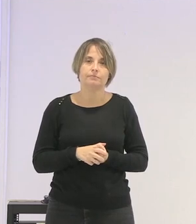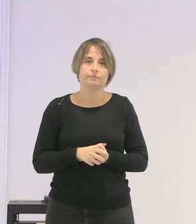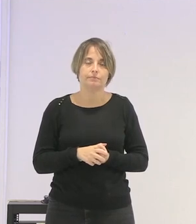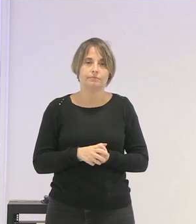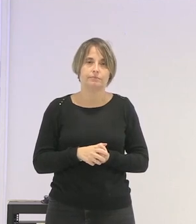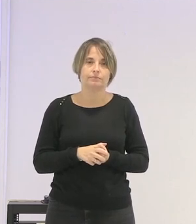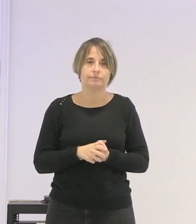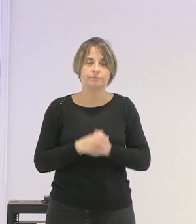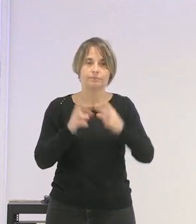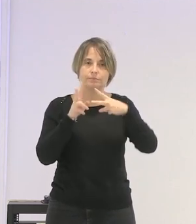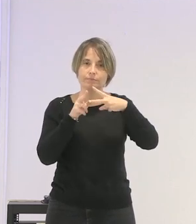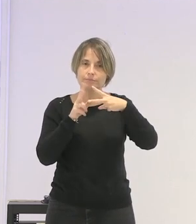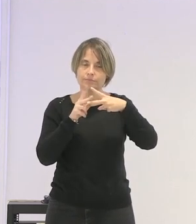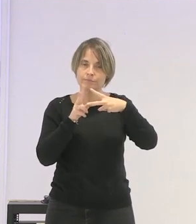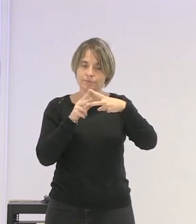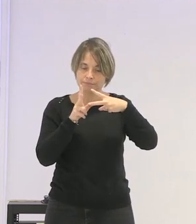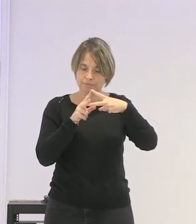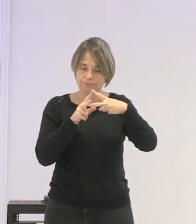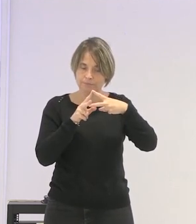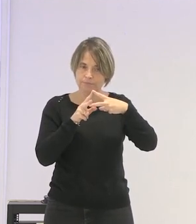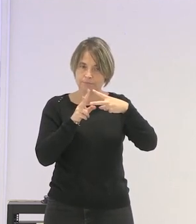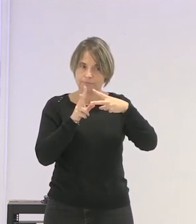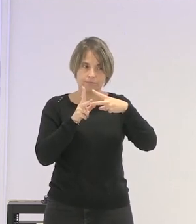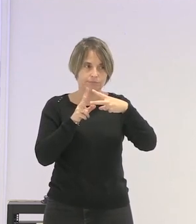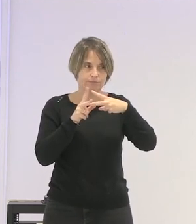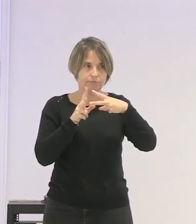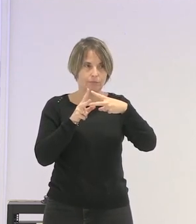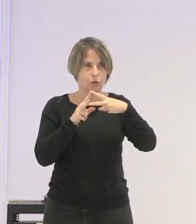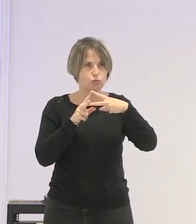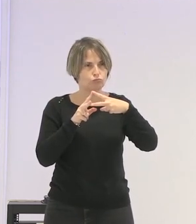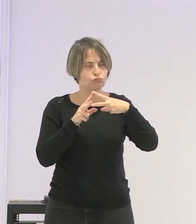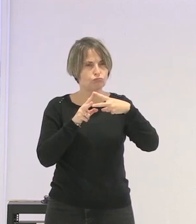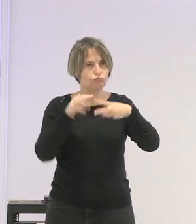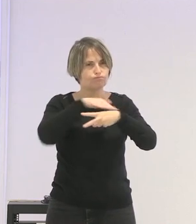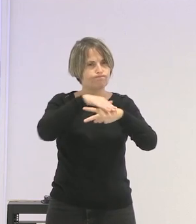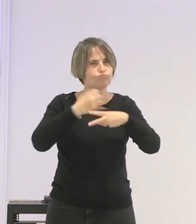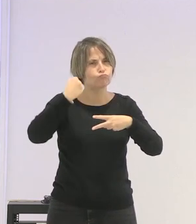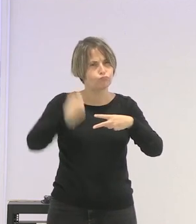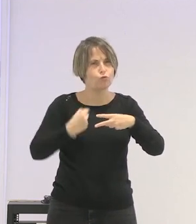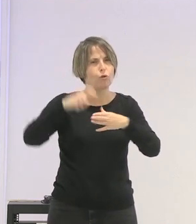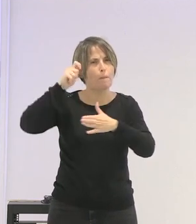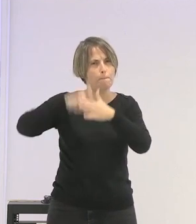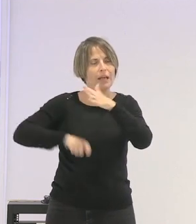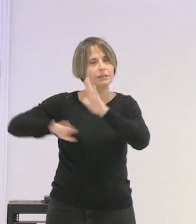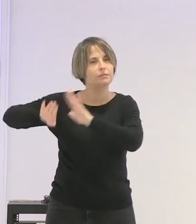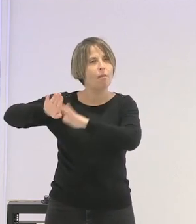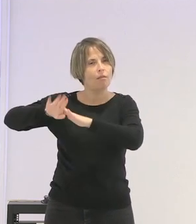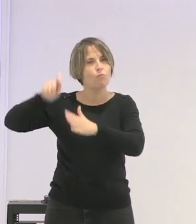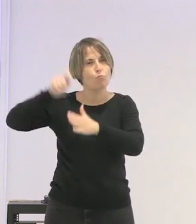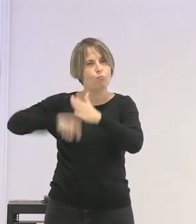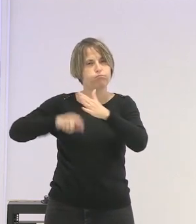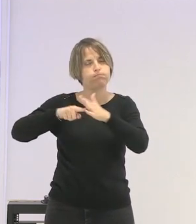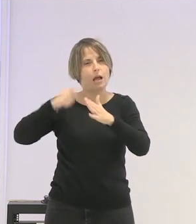Dos elementos también de por qué yo creo que tienen tanta fuerza las extremas derechas, que es interesante para pensar también